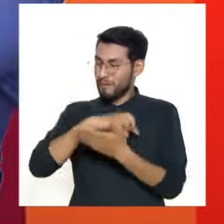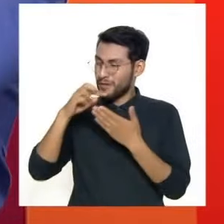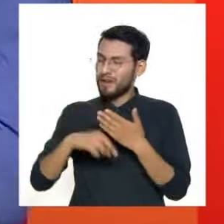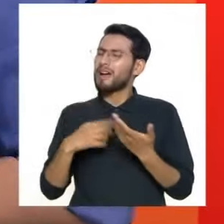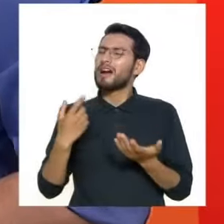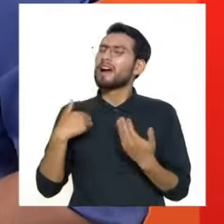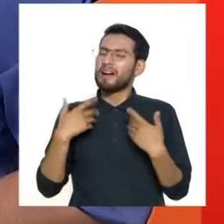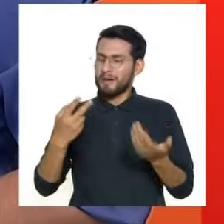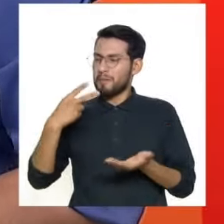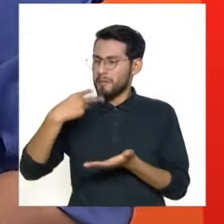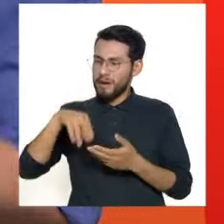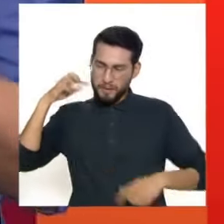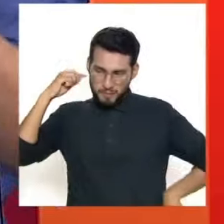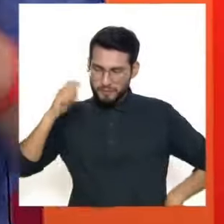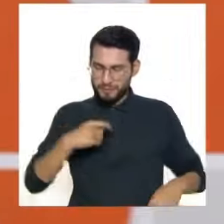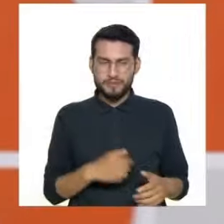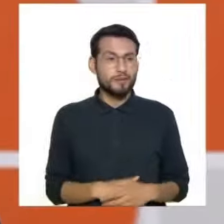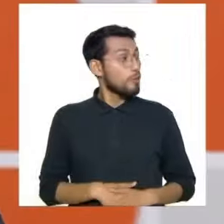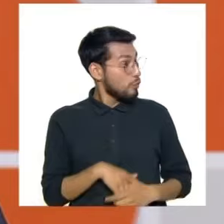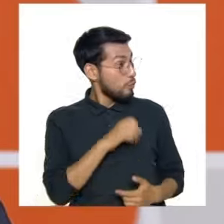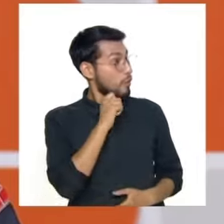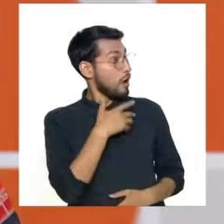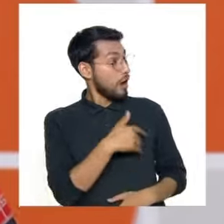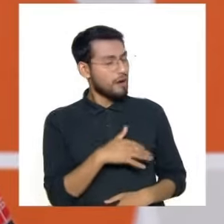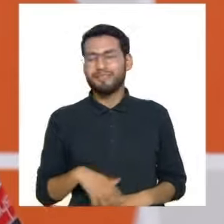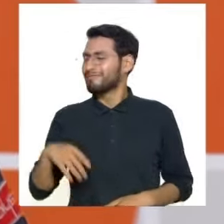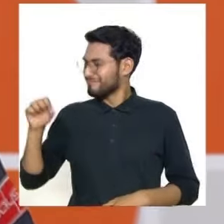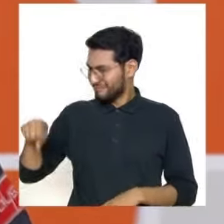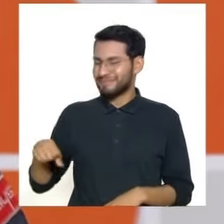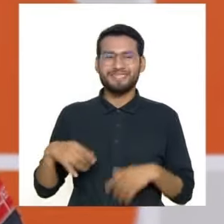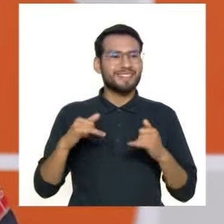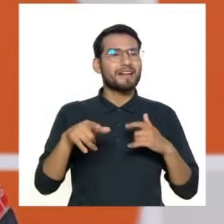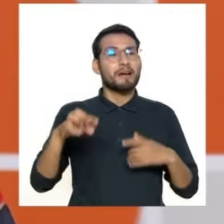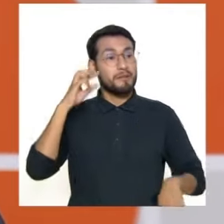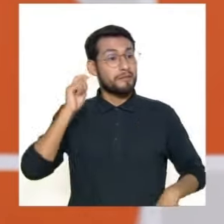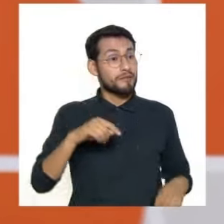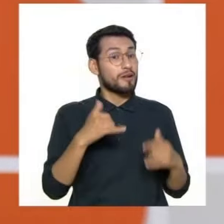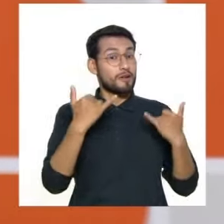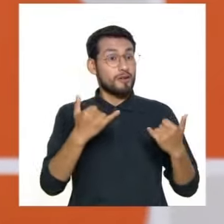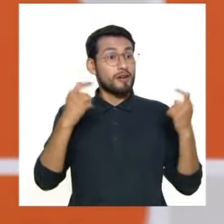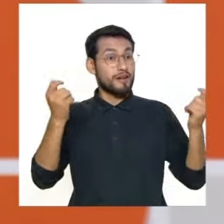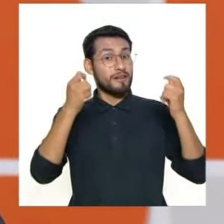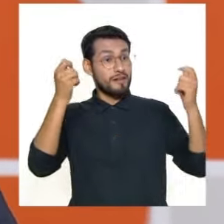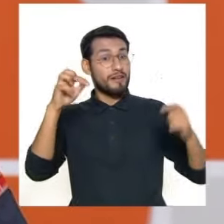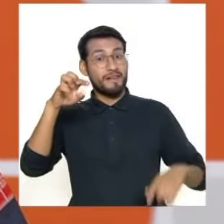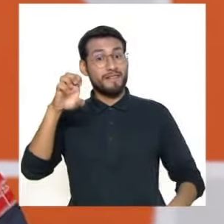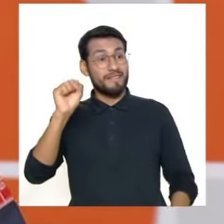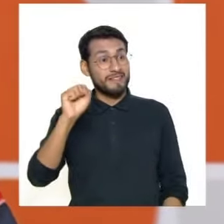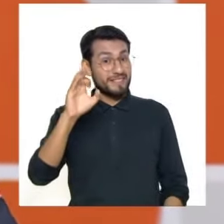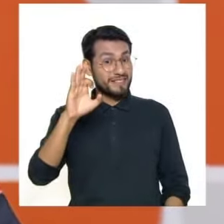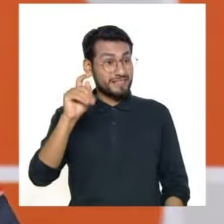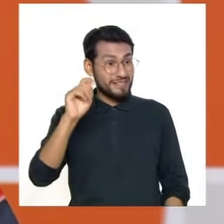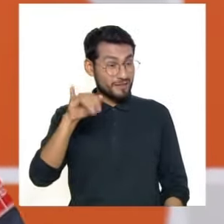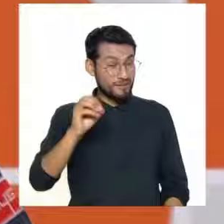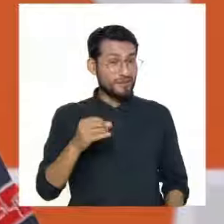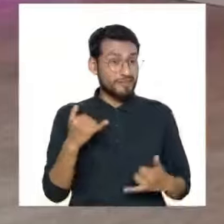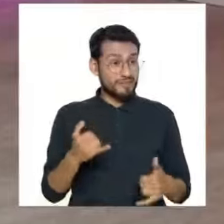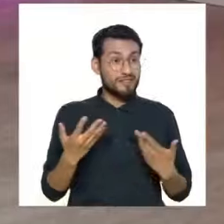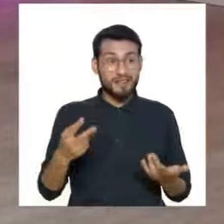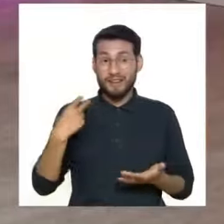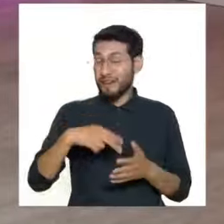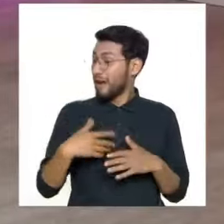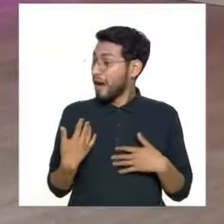es el baile de piso entonces aquí todos pasamos por el baile de piso hoy es festejo festejo hoy festejo Ho festejo baile de